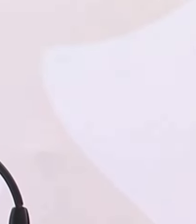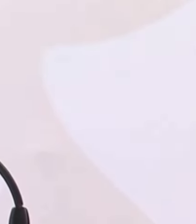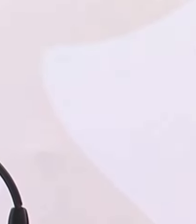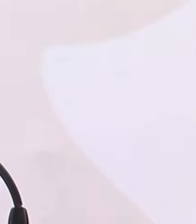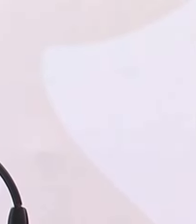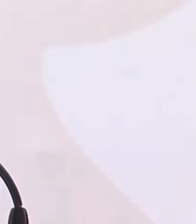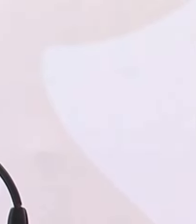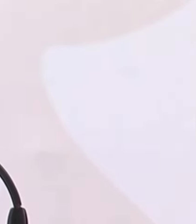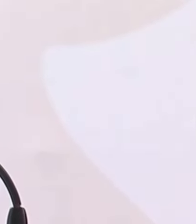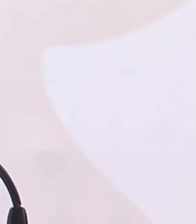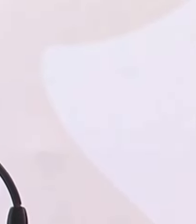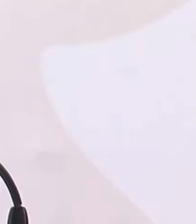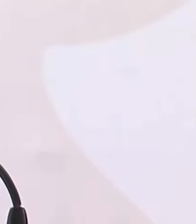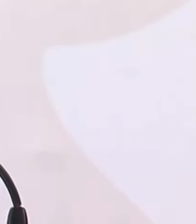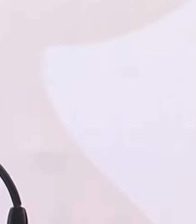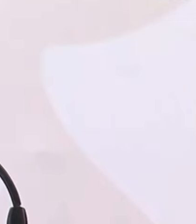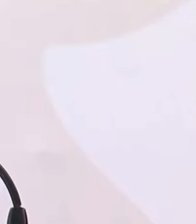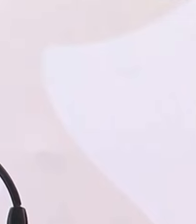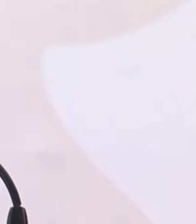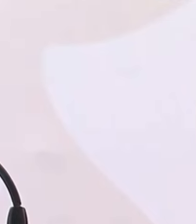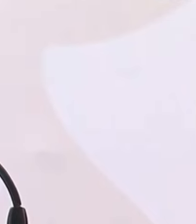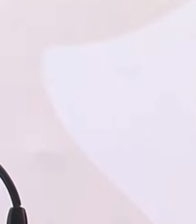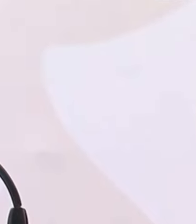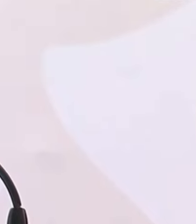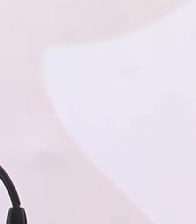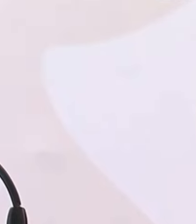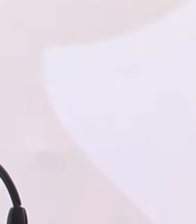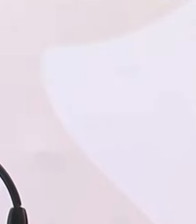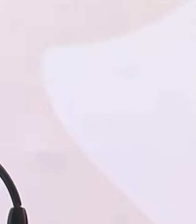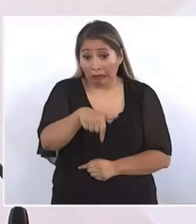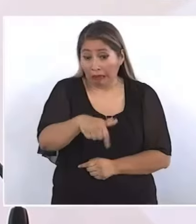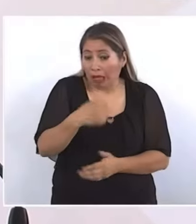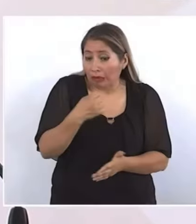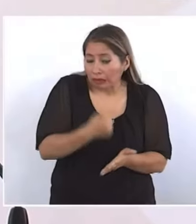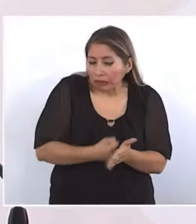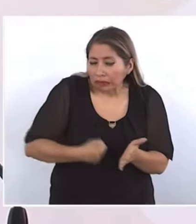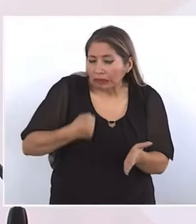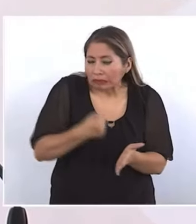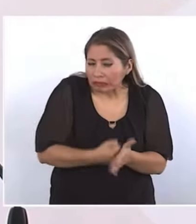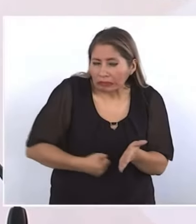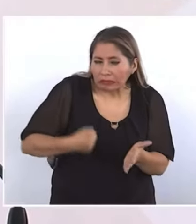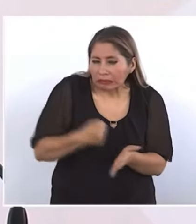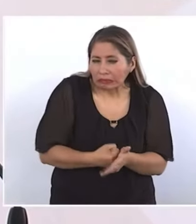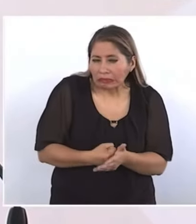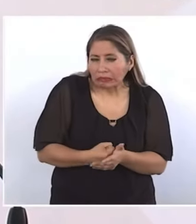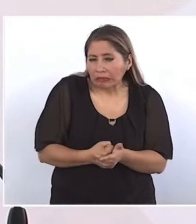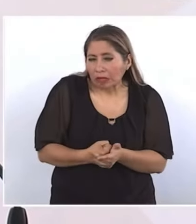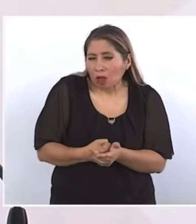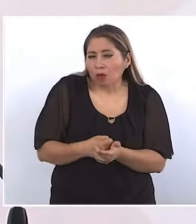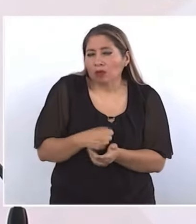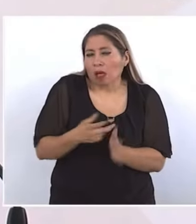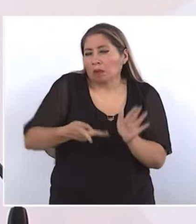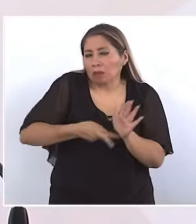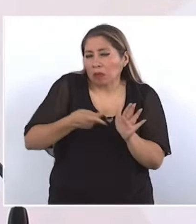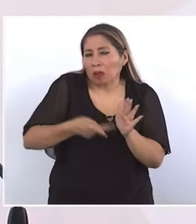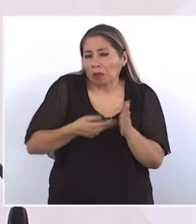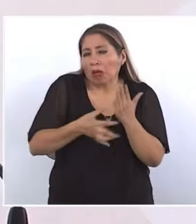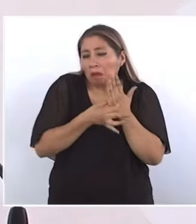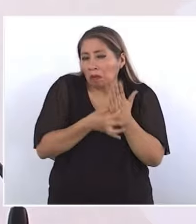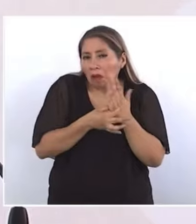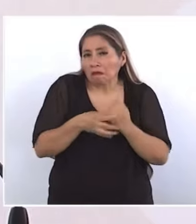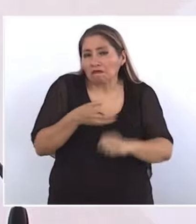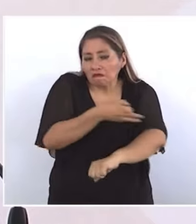se programó aquí Este esta Lucha como muchas veces se lo hemos dicho es de